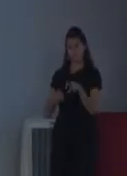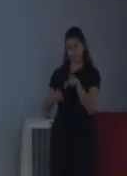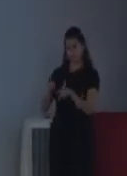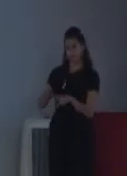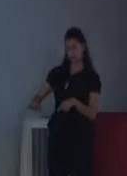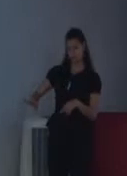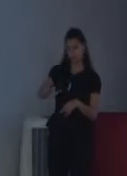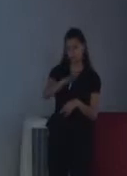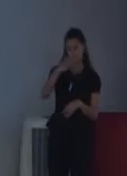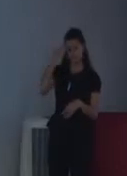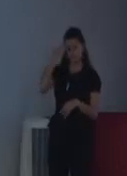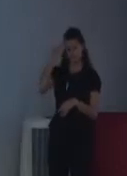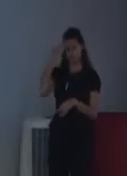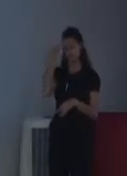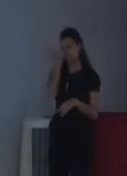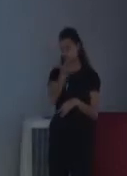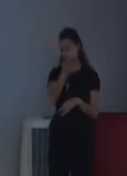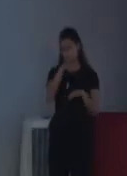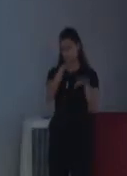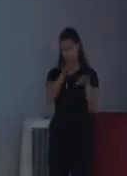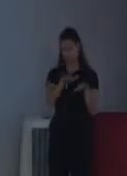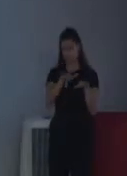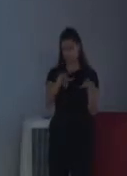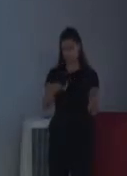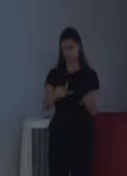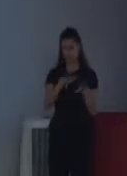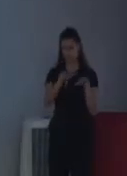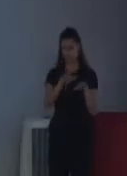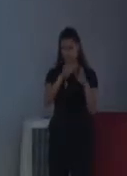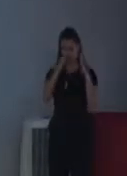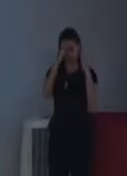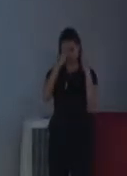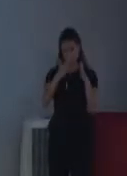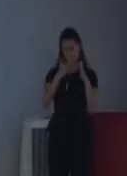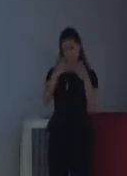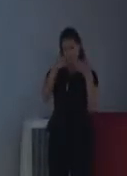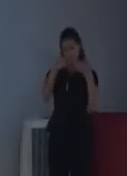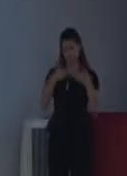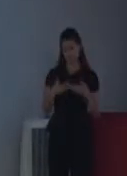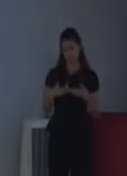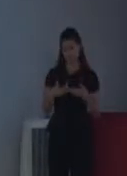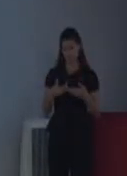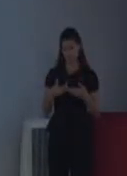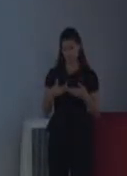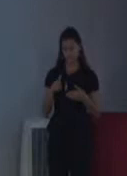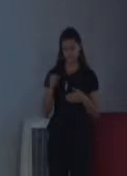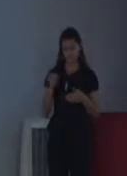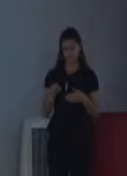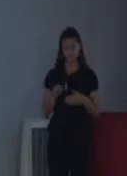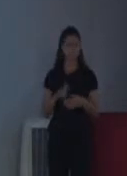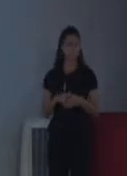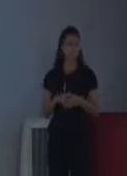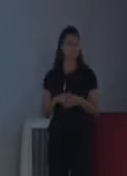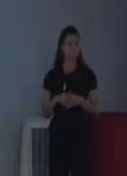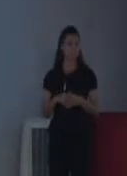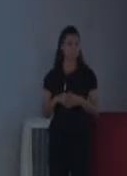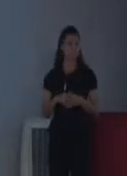de ustedes saben que existe una oficina de atención a la discapacidad.